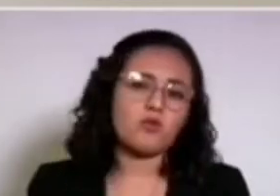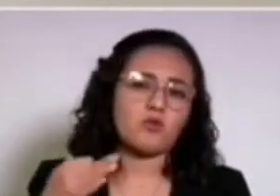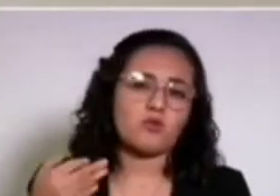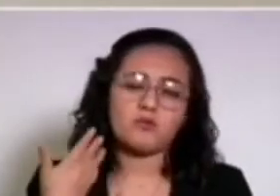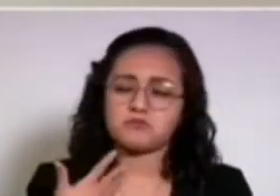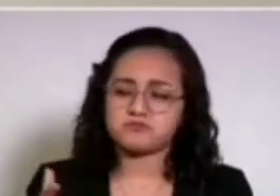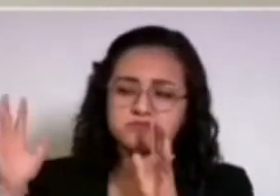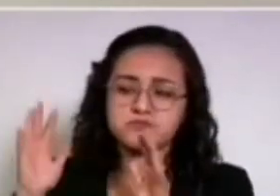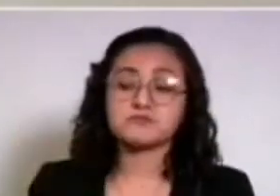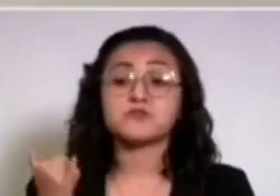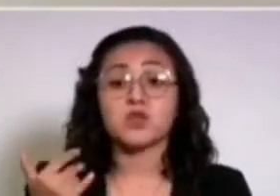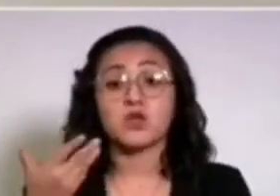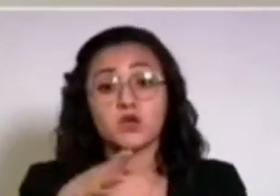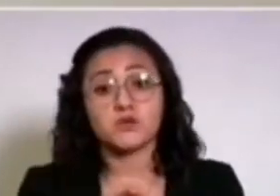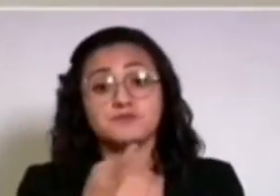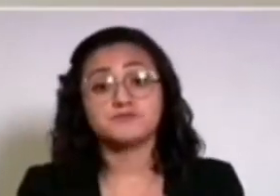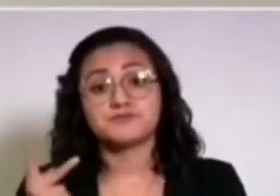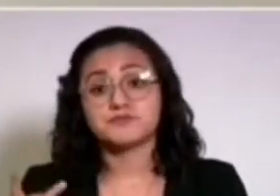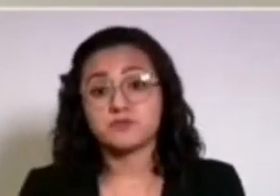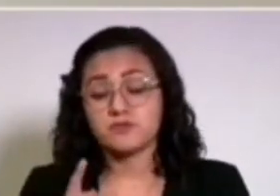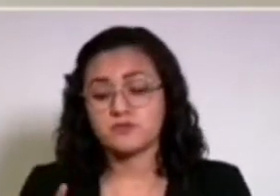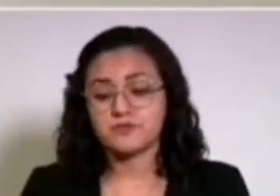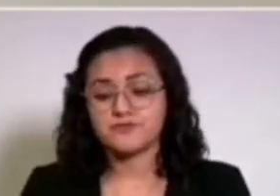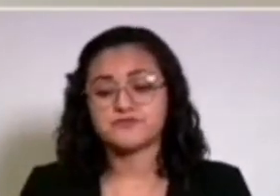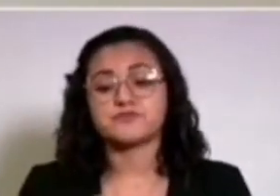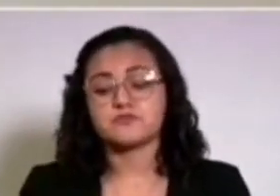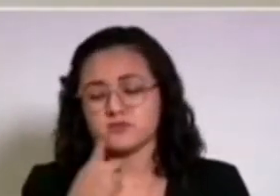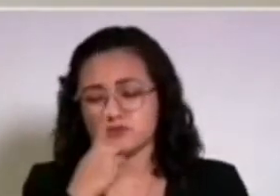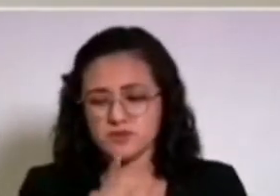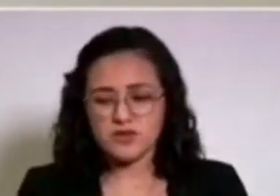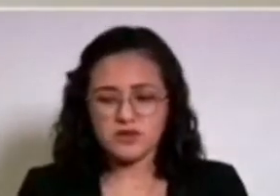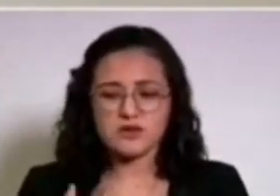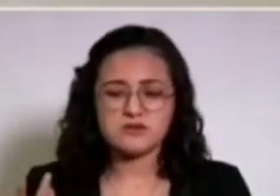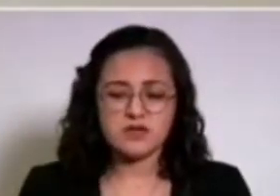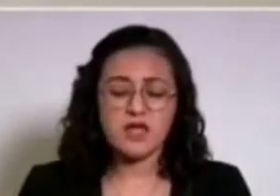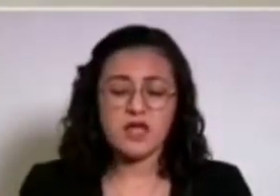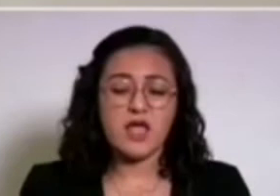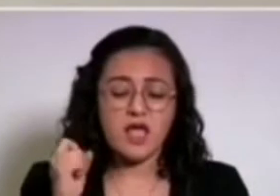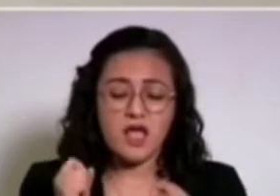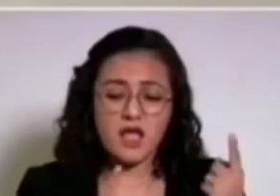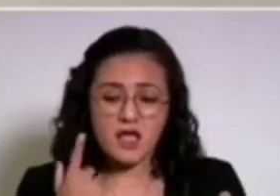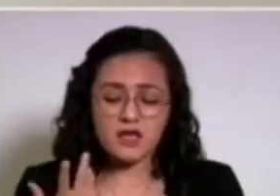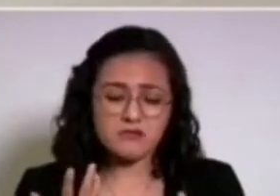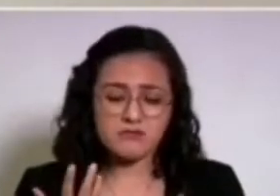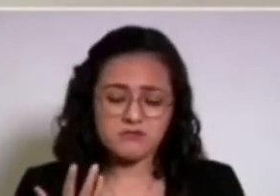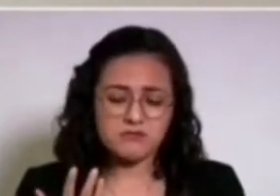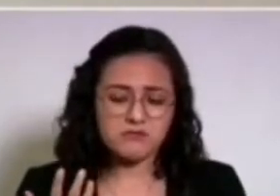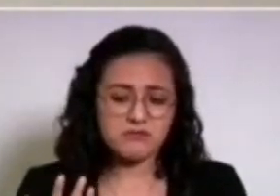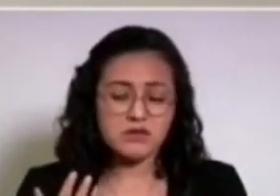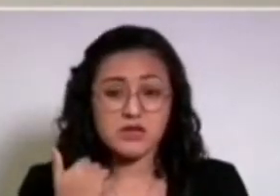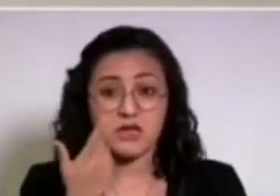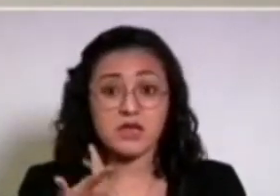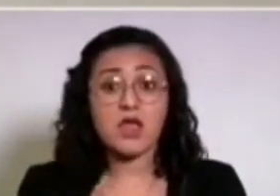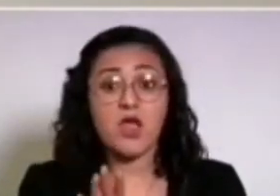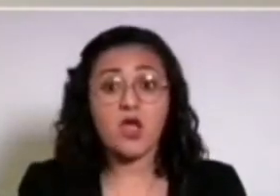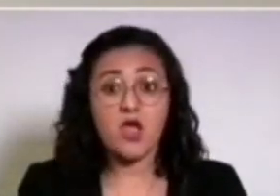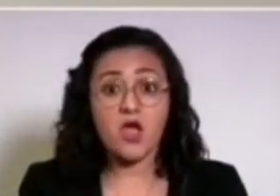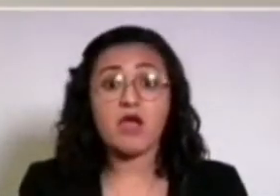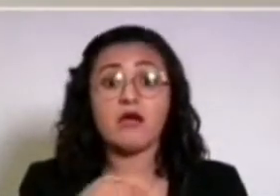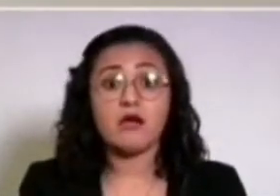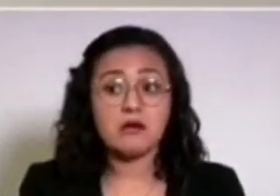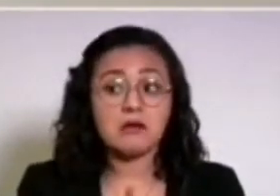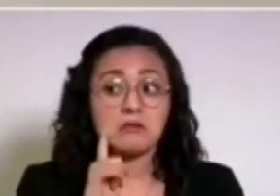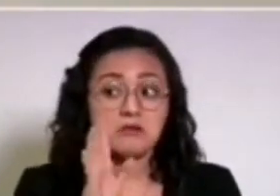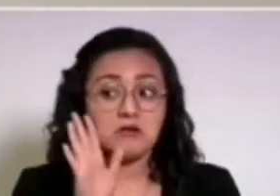y sobre las incidencias que comentas de que alguien se quiso pasar de listo si